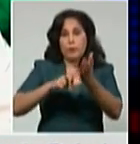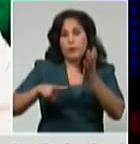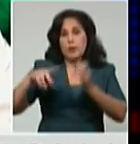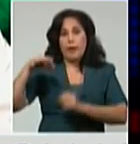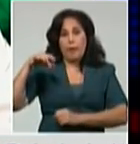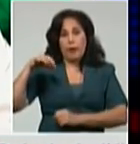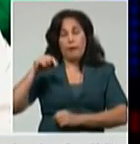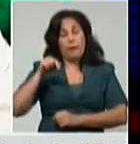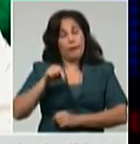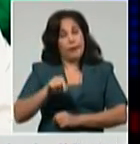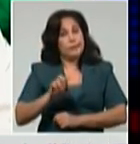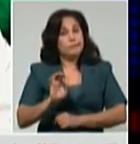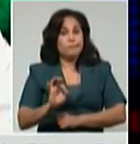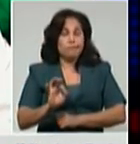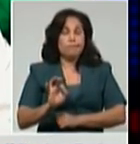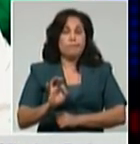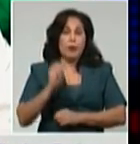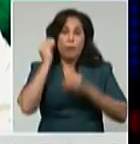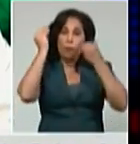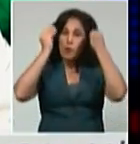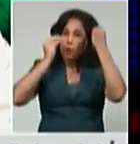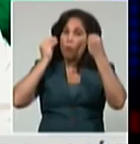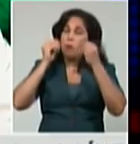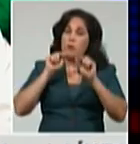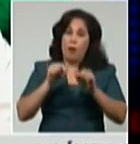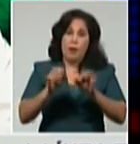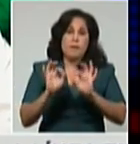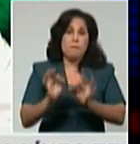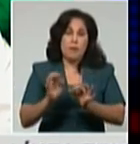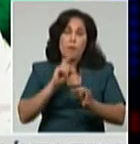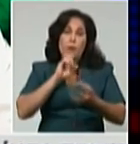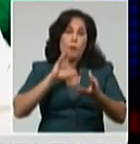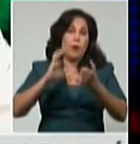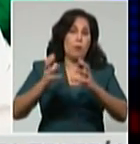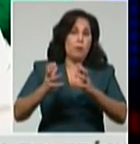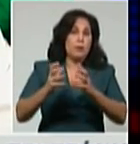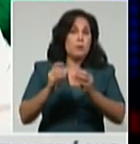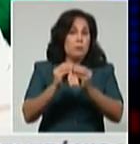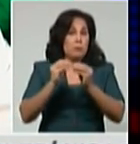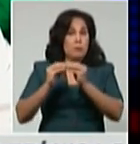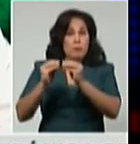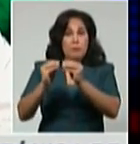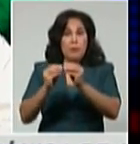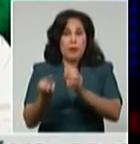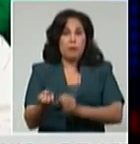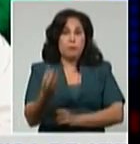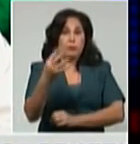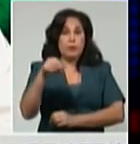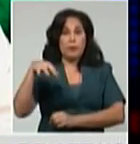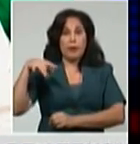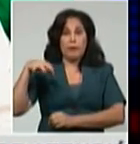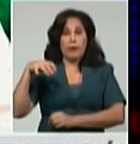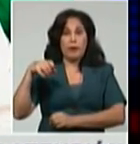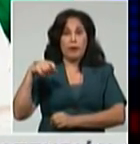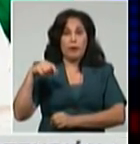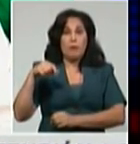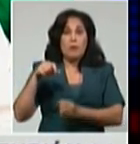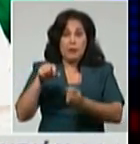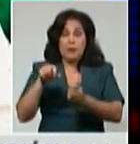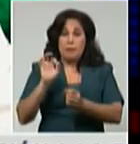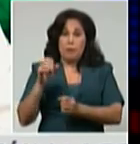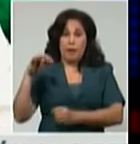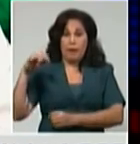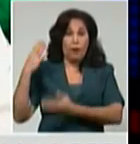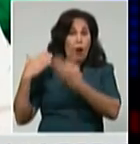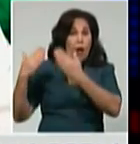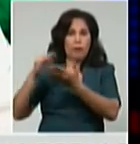Río, pues denota una complejidad, una transmisión en este lugar, que era una provincia que no